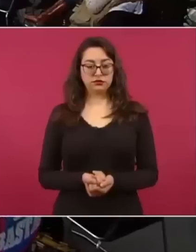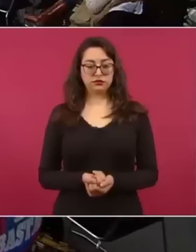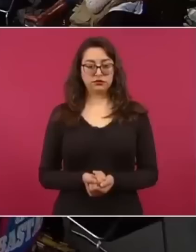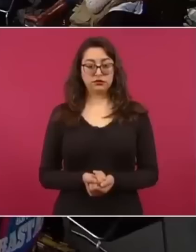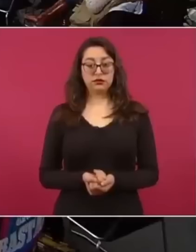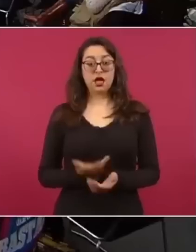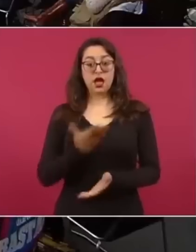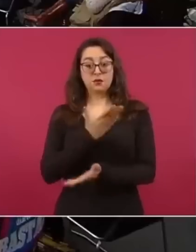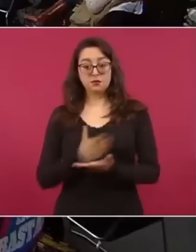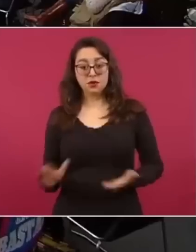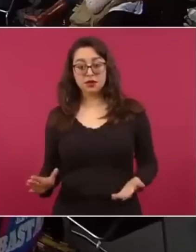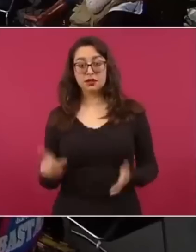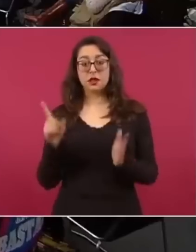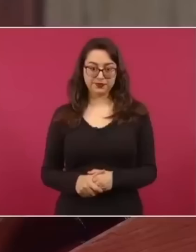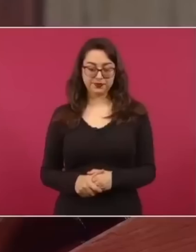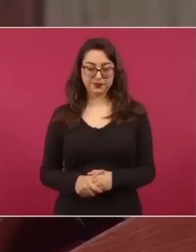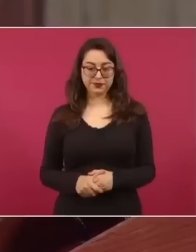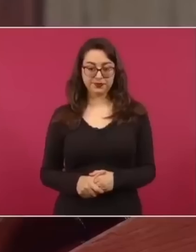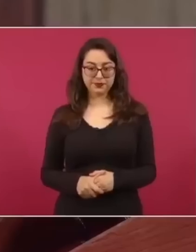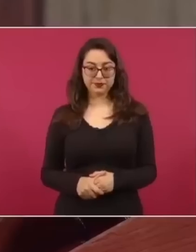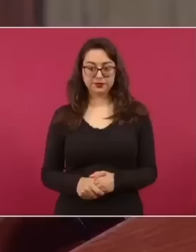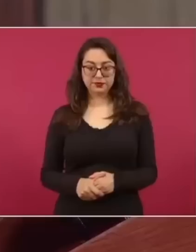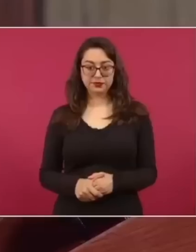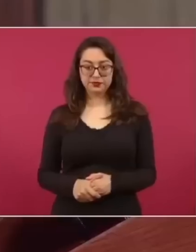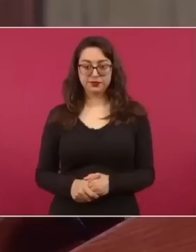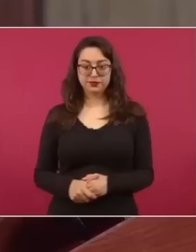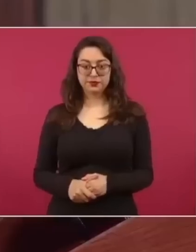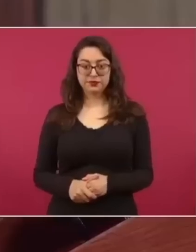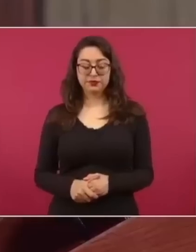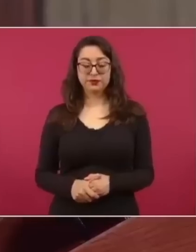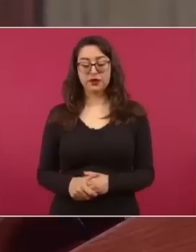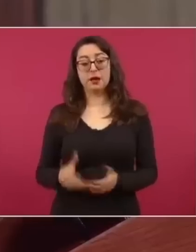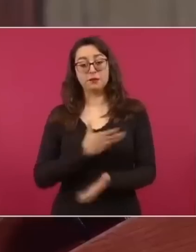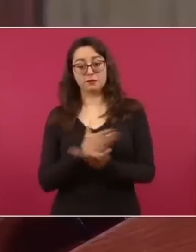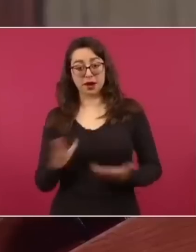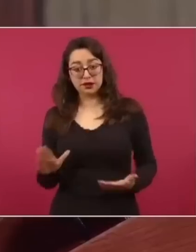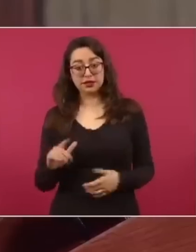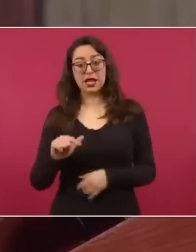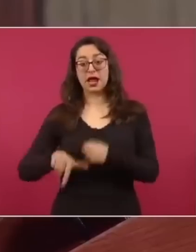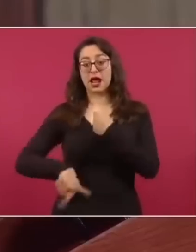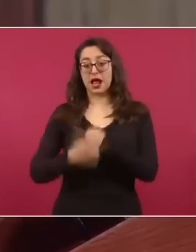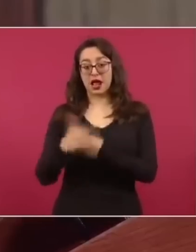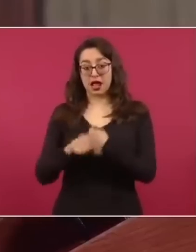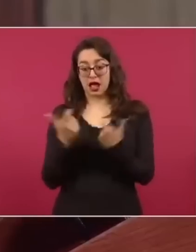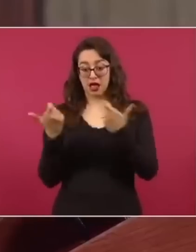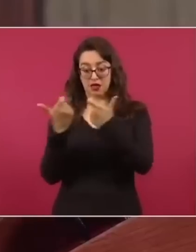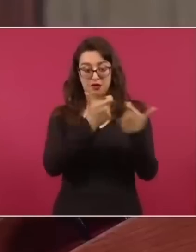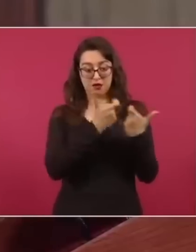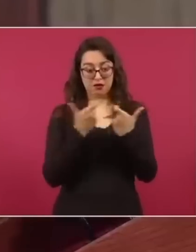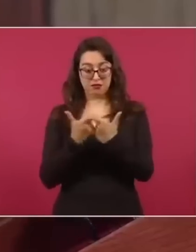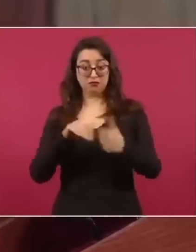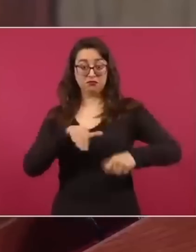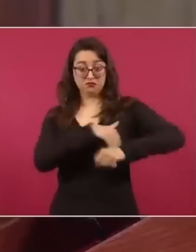de mil pesos anuales. Tienen 14 fideicomisos por 20 mil